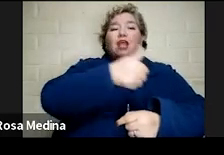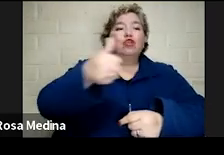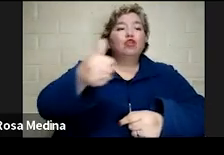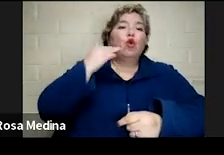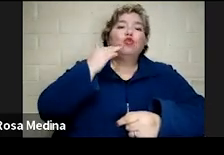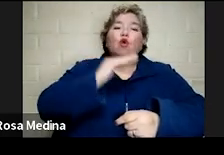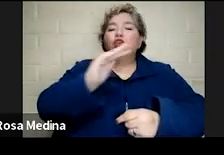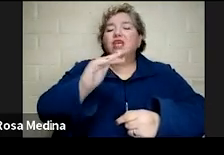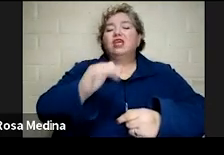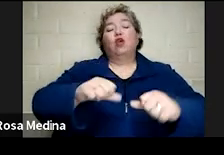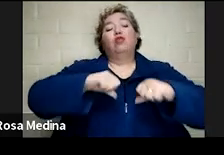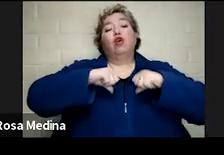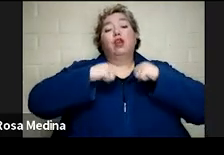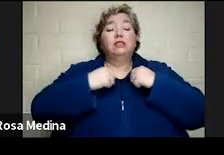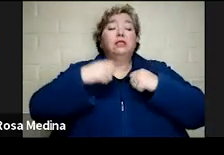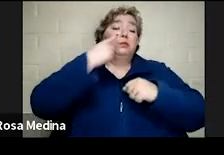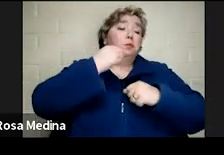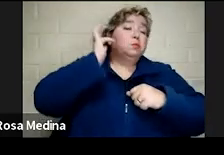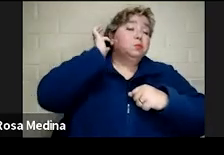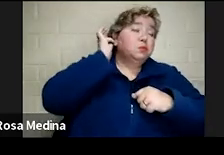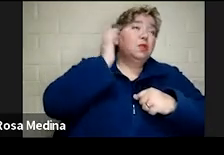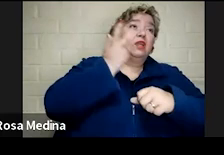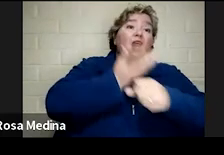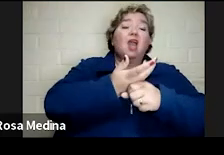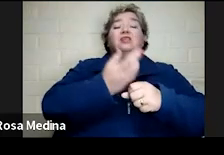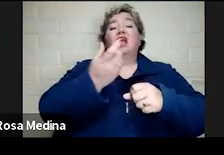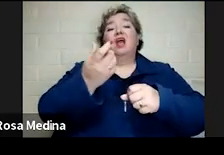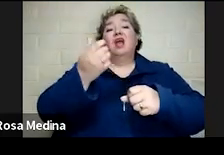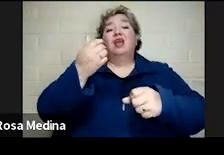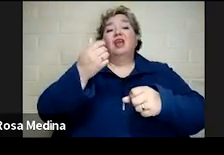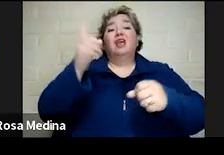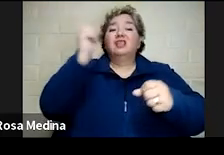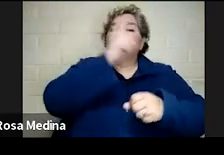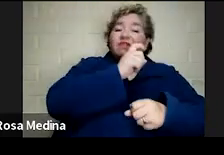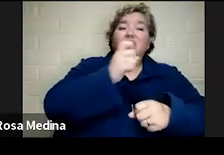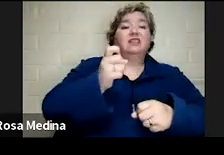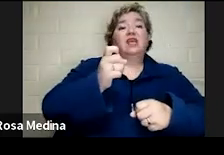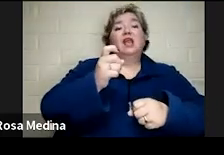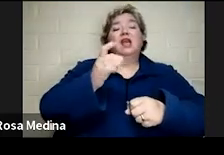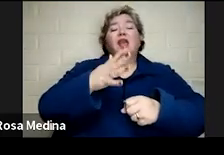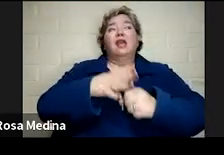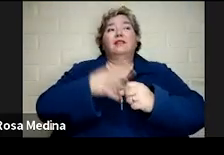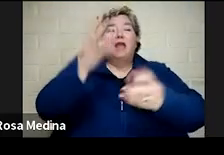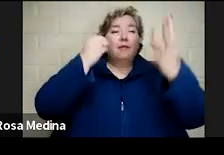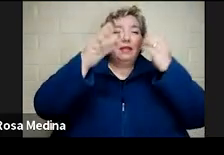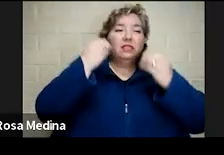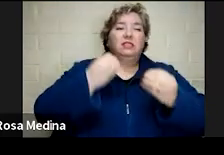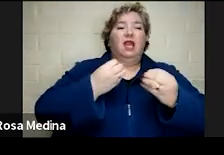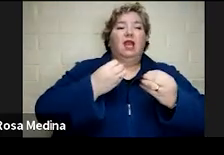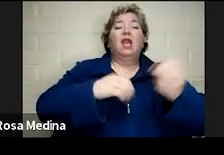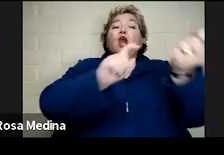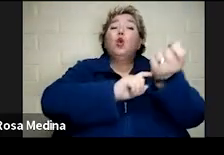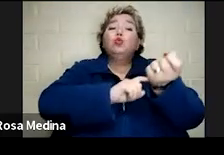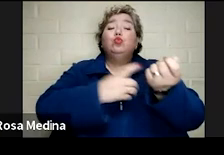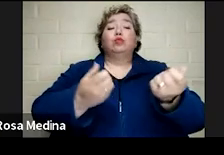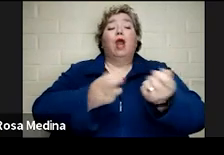o adolescente que tenga dificultades en el aprendizaje, en el comportamiento, en la relación con sus pares o